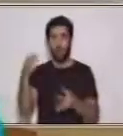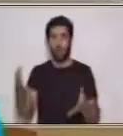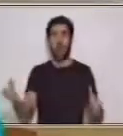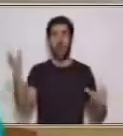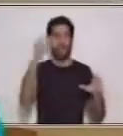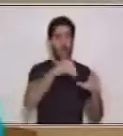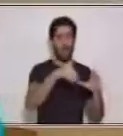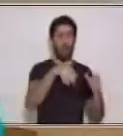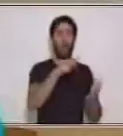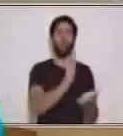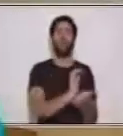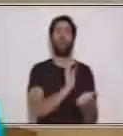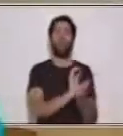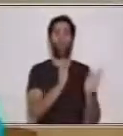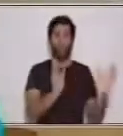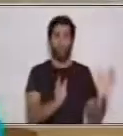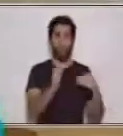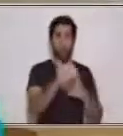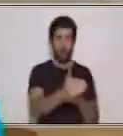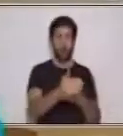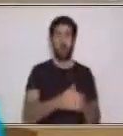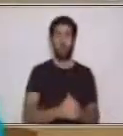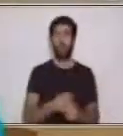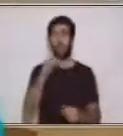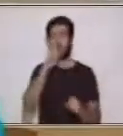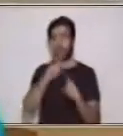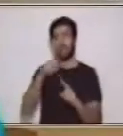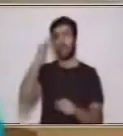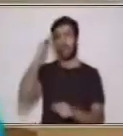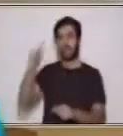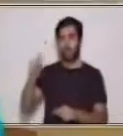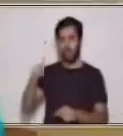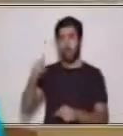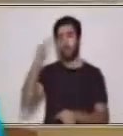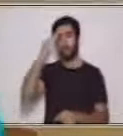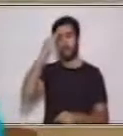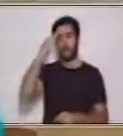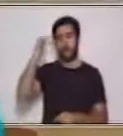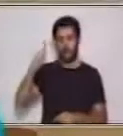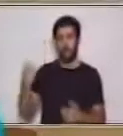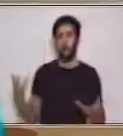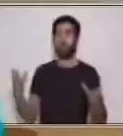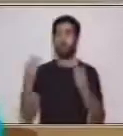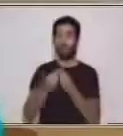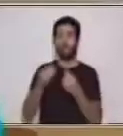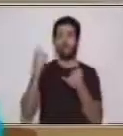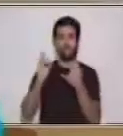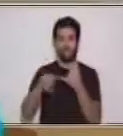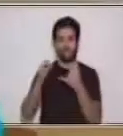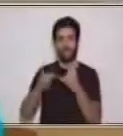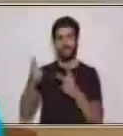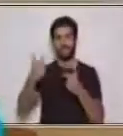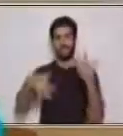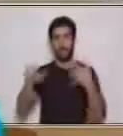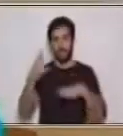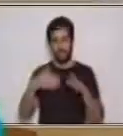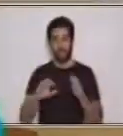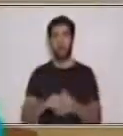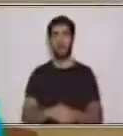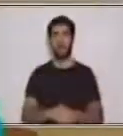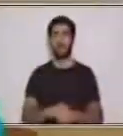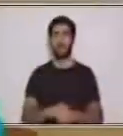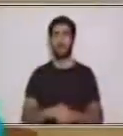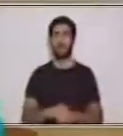portafolio de Aprendo en Casa. El saludo muy especial para Pablo, que hoy nos acompaña en la interpretación de lengua de